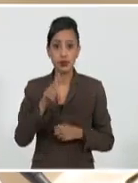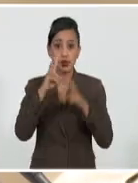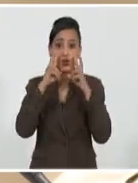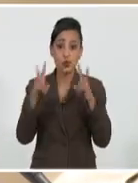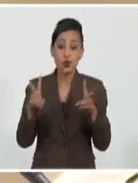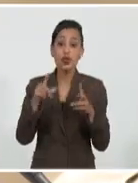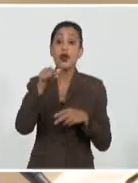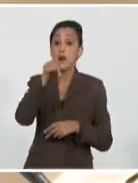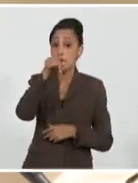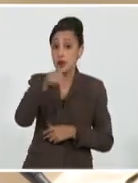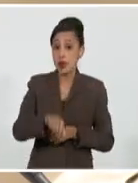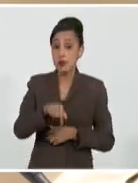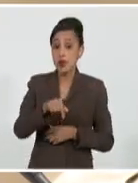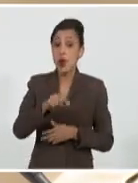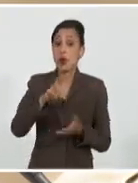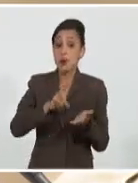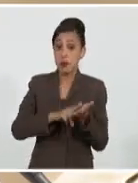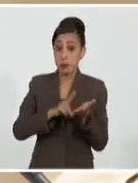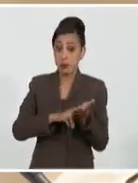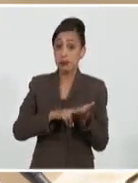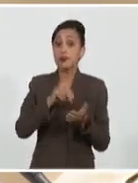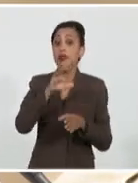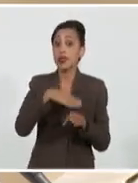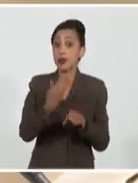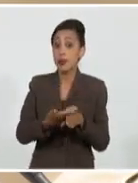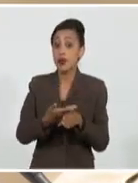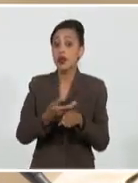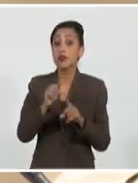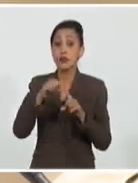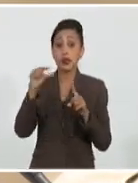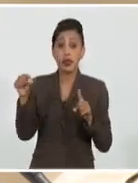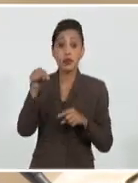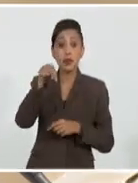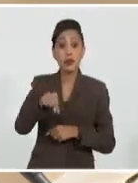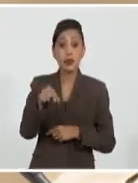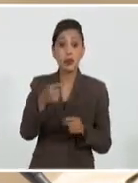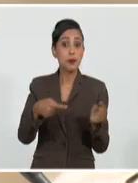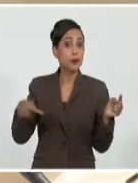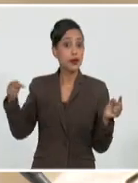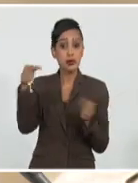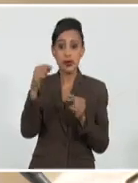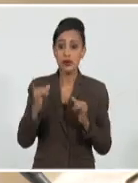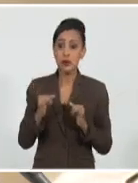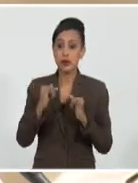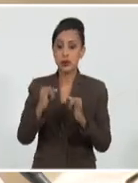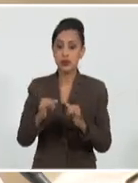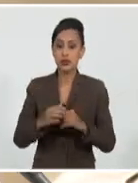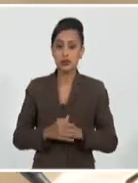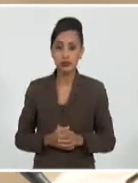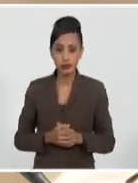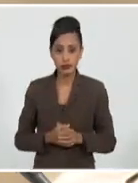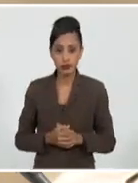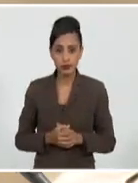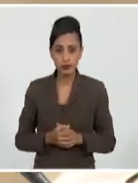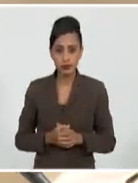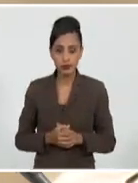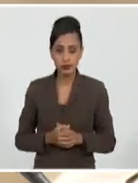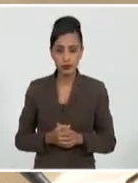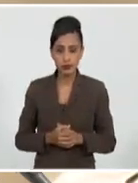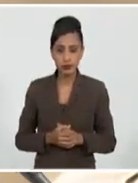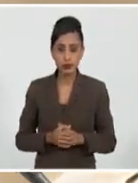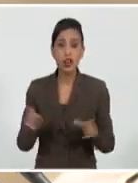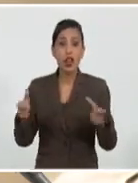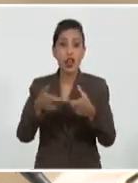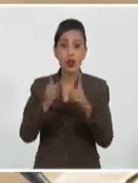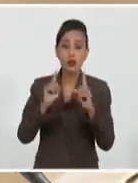desarrollo de su organización de base se incorpora este tema a los espacios principales y desde la rendición de cuentas como militantes, las